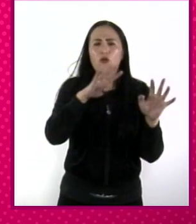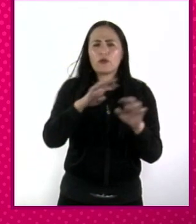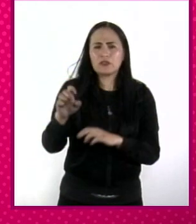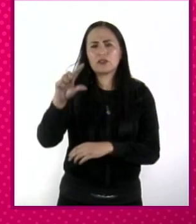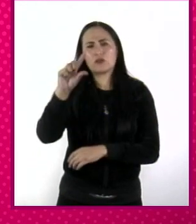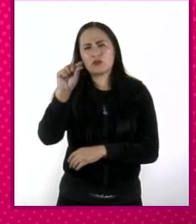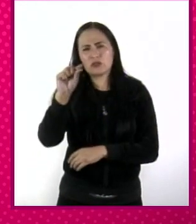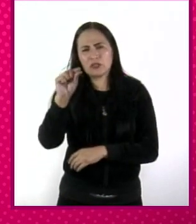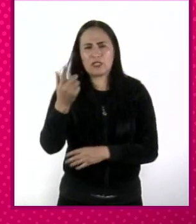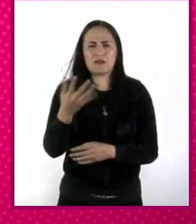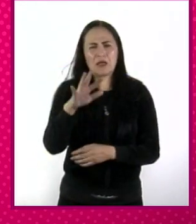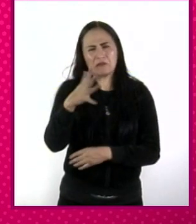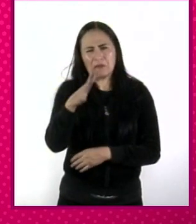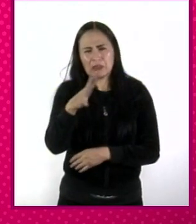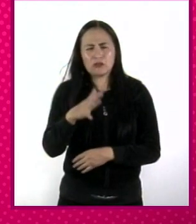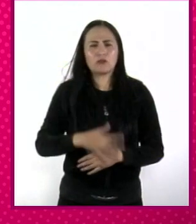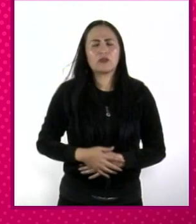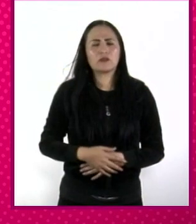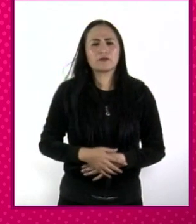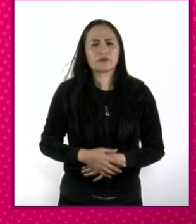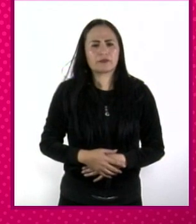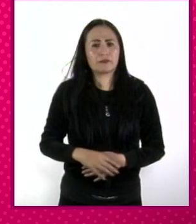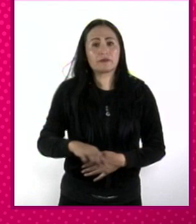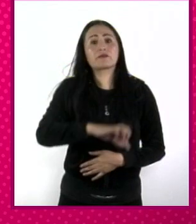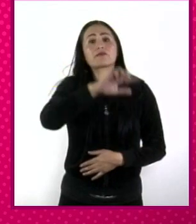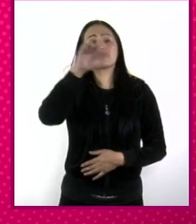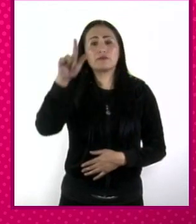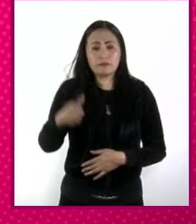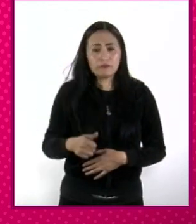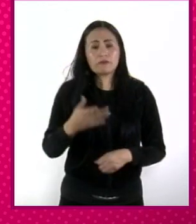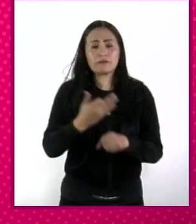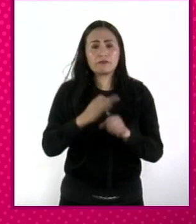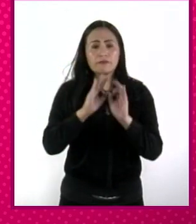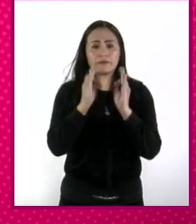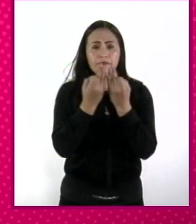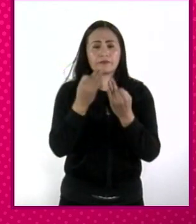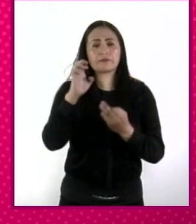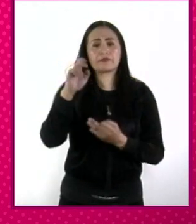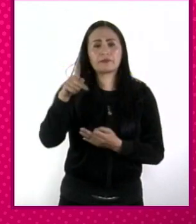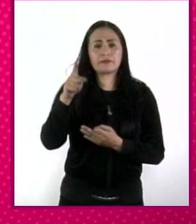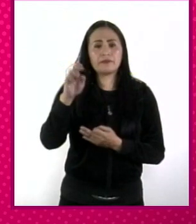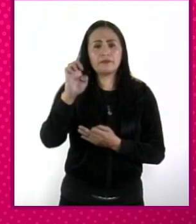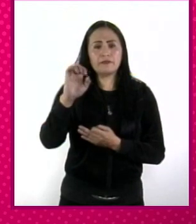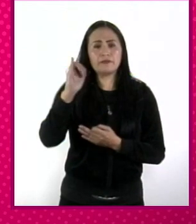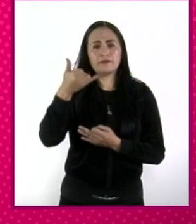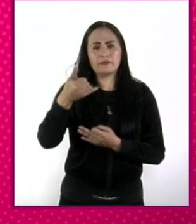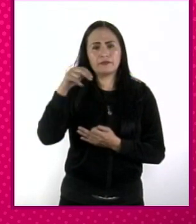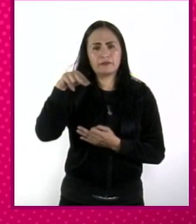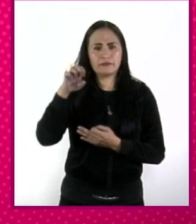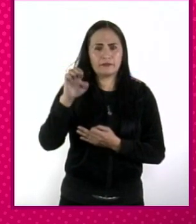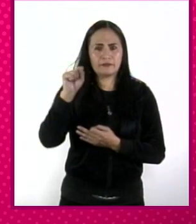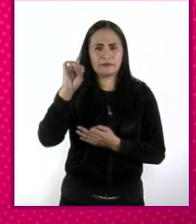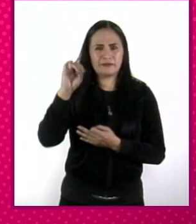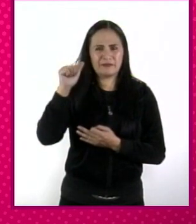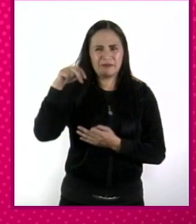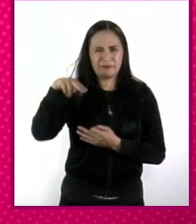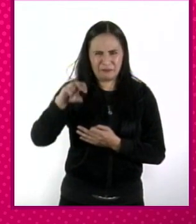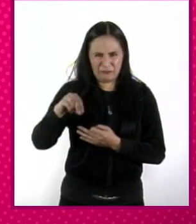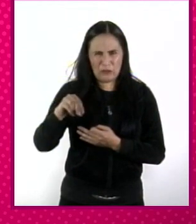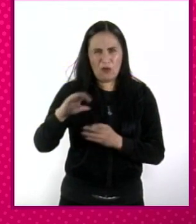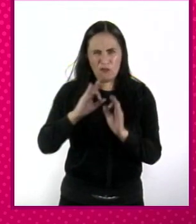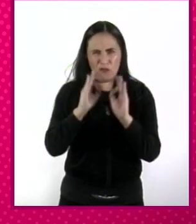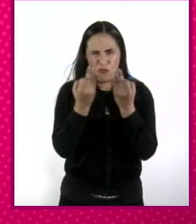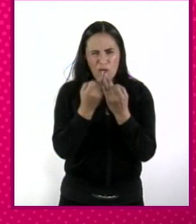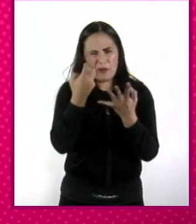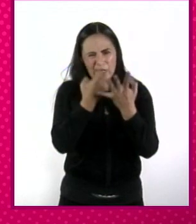la década de 1970 de este siglo. Después, el propio modelo keynesiano mostraría sus límites, sus contradicciones y